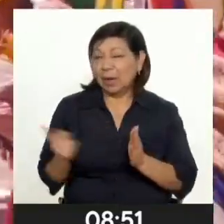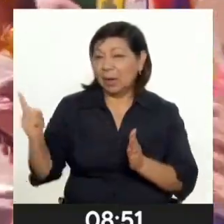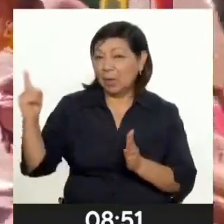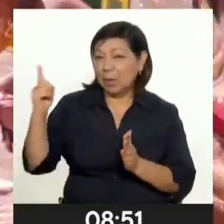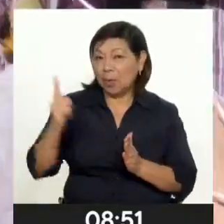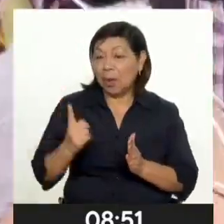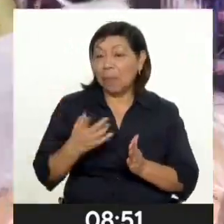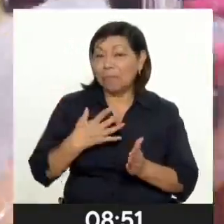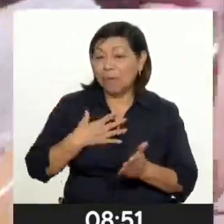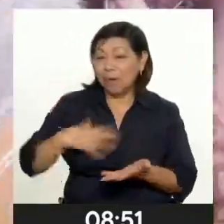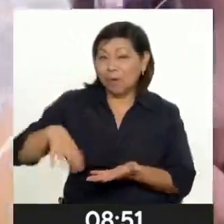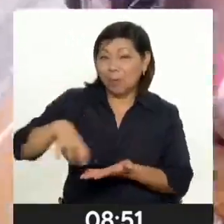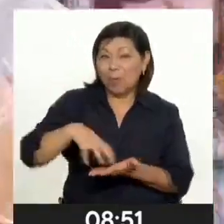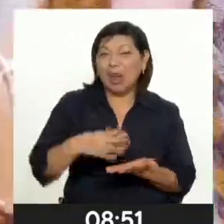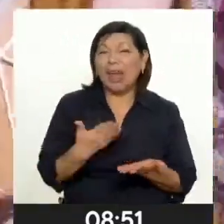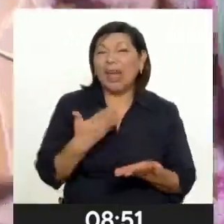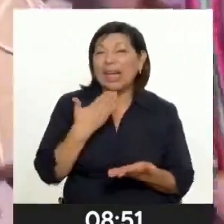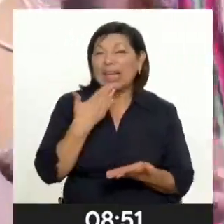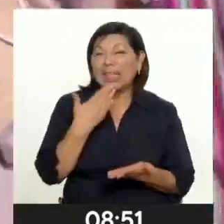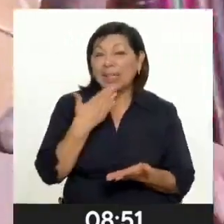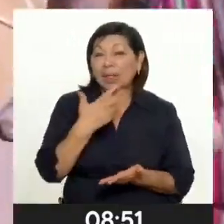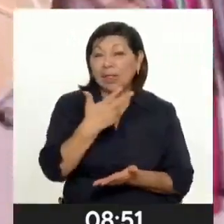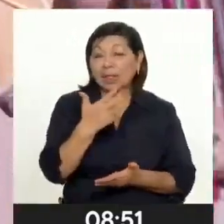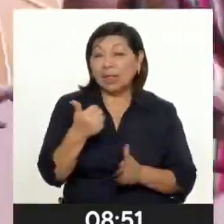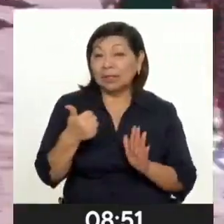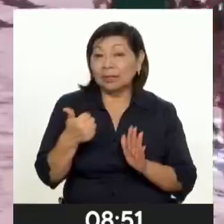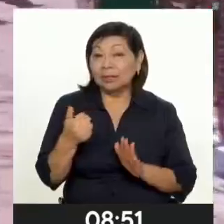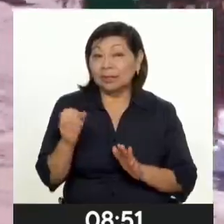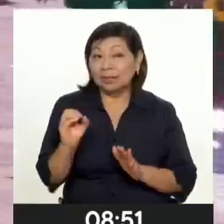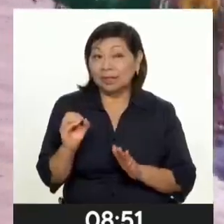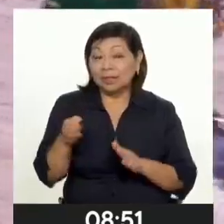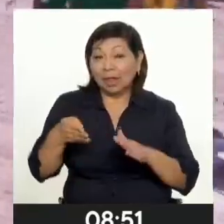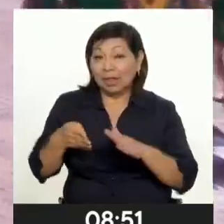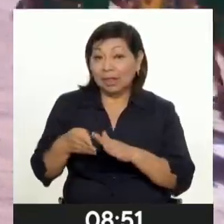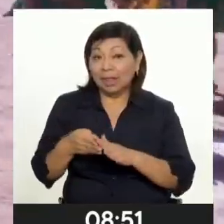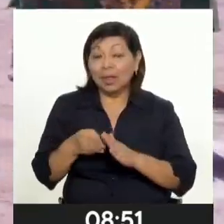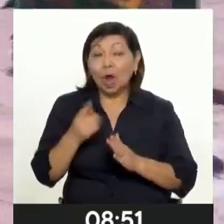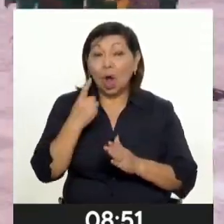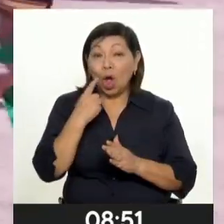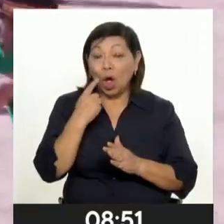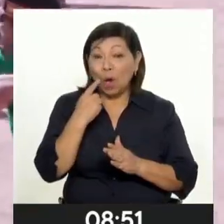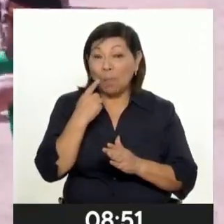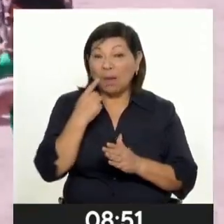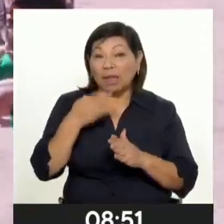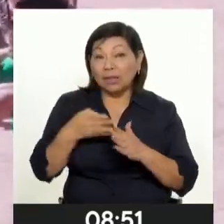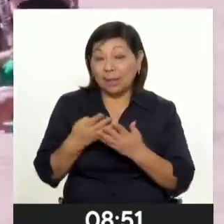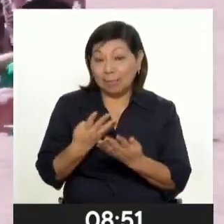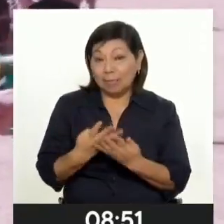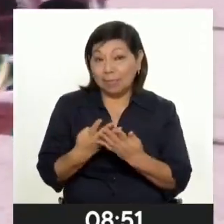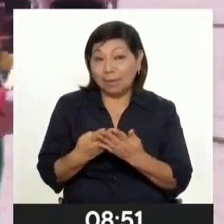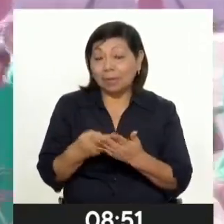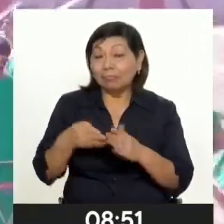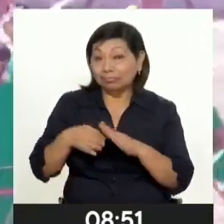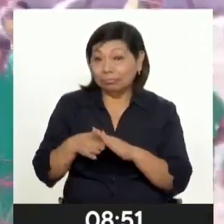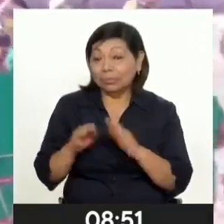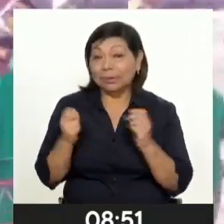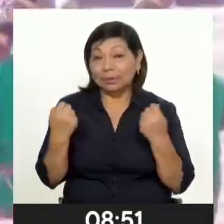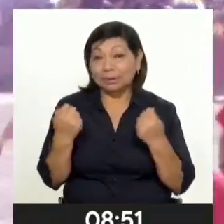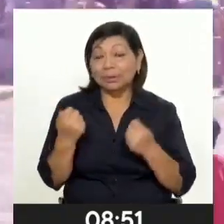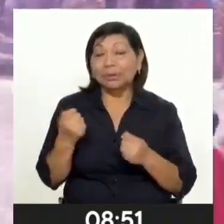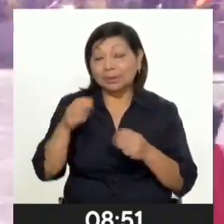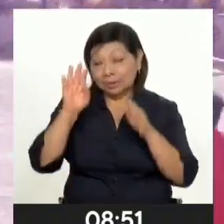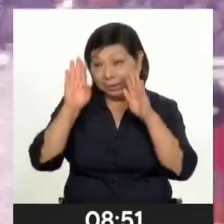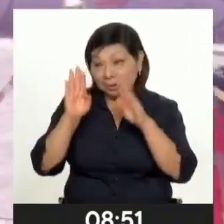fiesta a mi pueblo, en el que participaron 360 internos del penal de varones del Cusco como parte de las celebraciones por el Inti